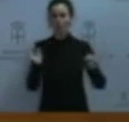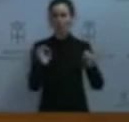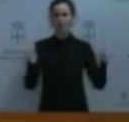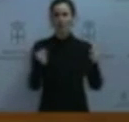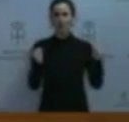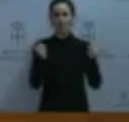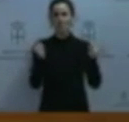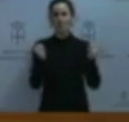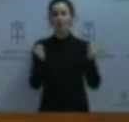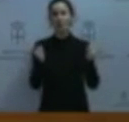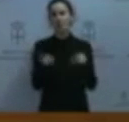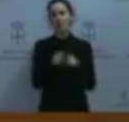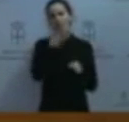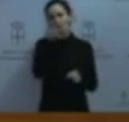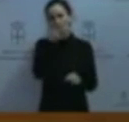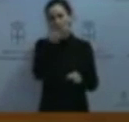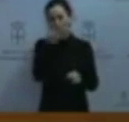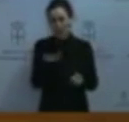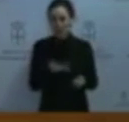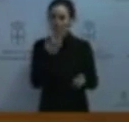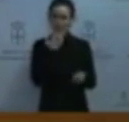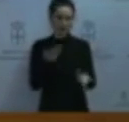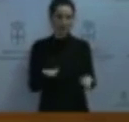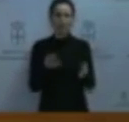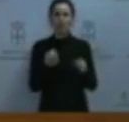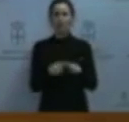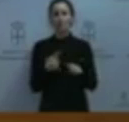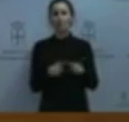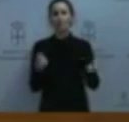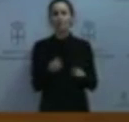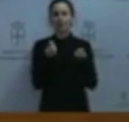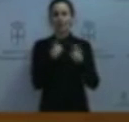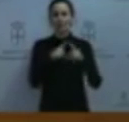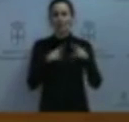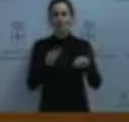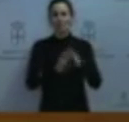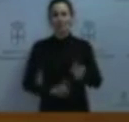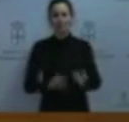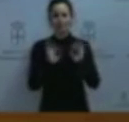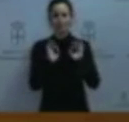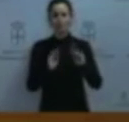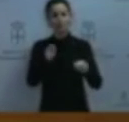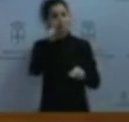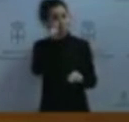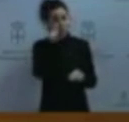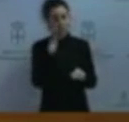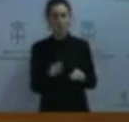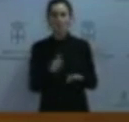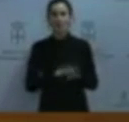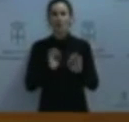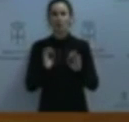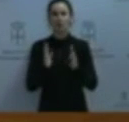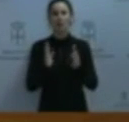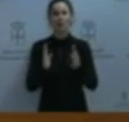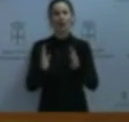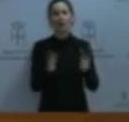entre pucheros, por ejemplo. Las promociones y los productos asturianos identificados para la singularidad turística de cada estación